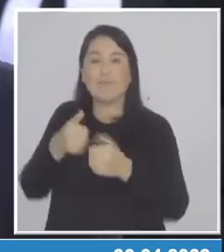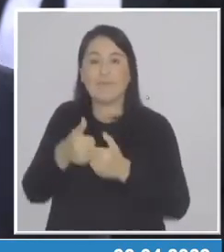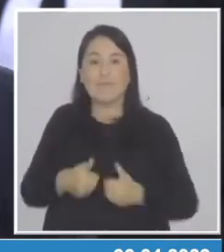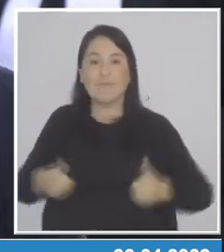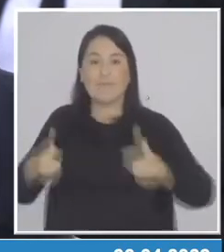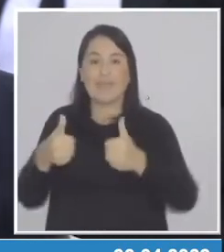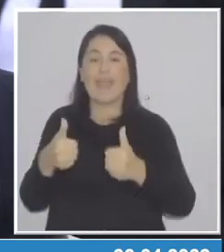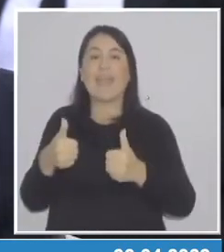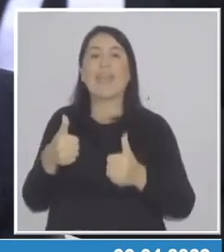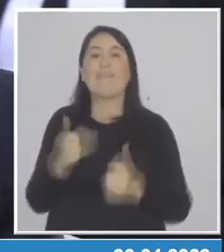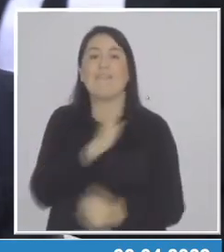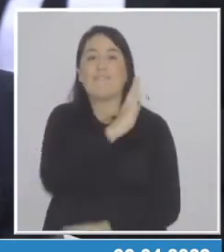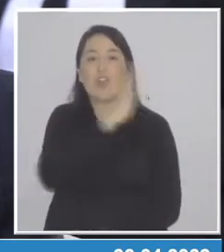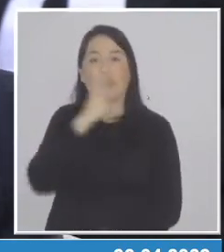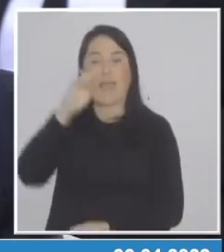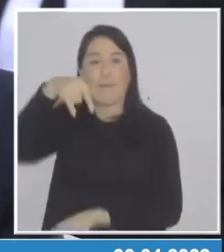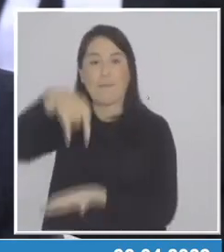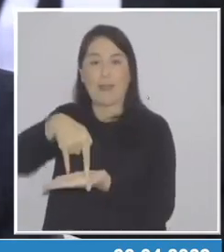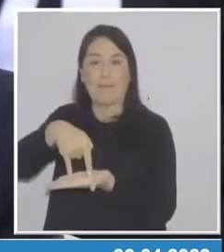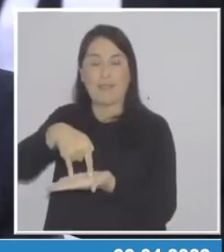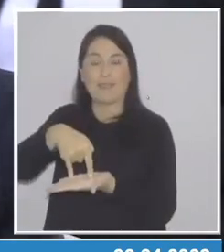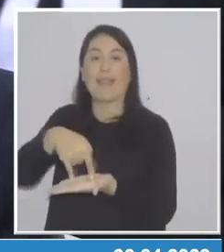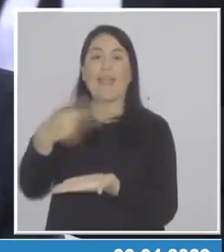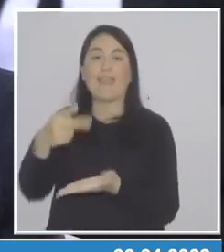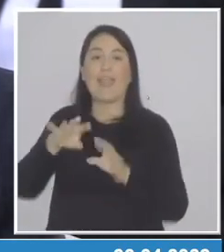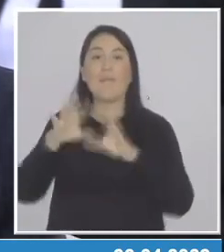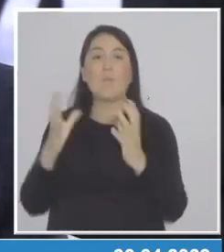parlamentarias del mundo.